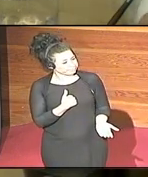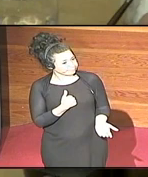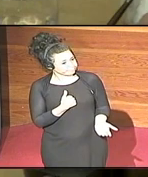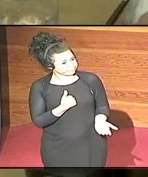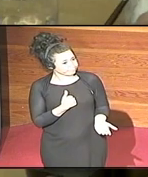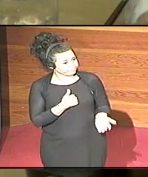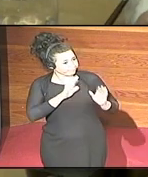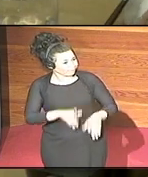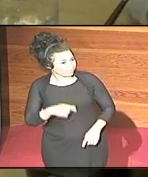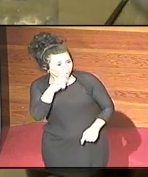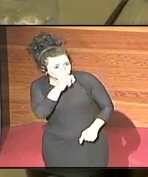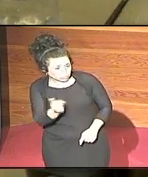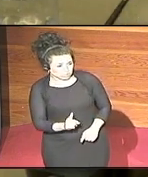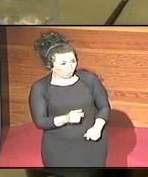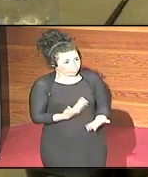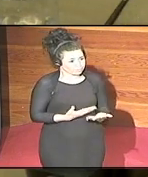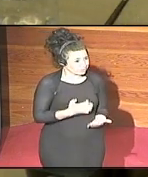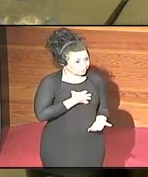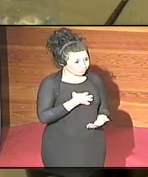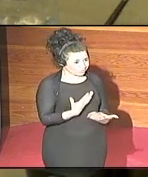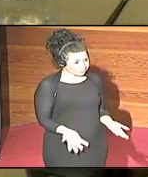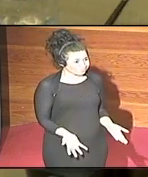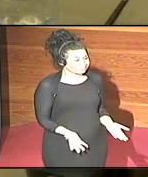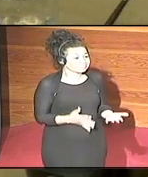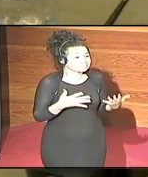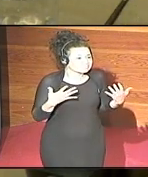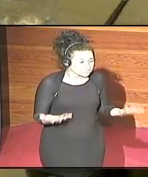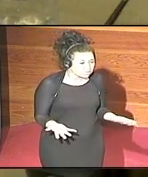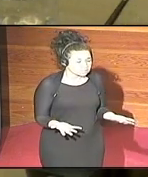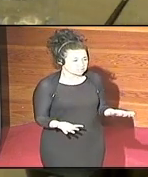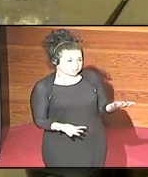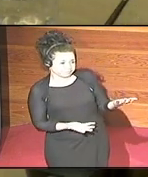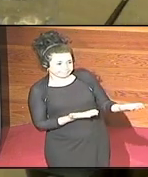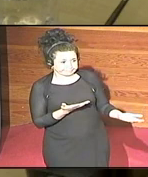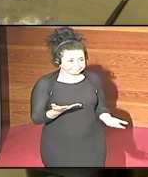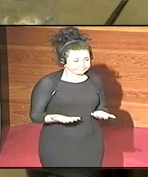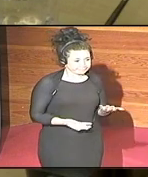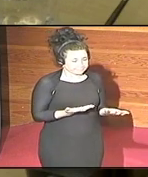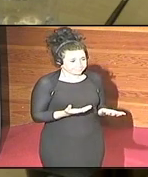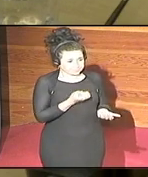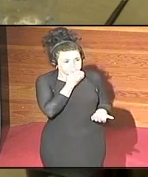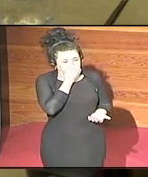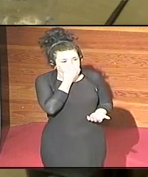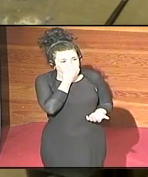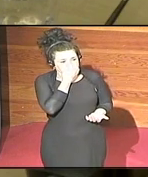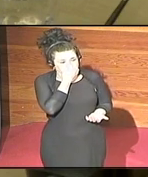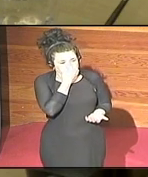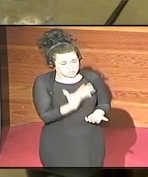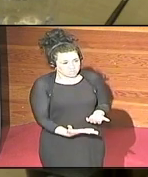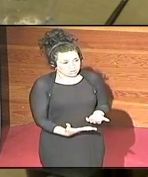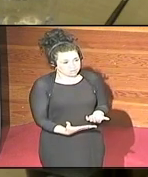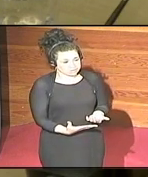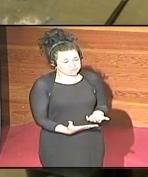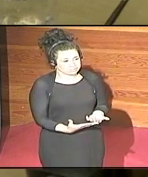partidarios de Putin. Por consiguiente, yo creo que, bueno, mejor que unos cuantos putinistas se